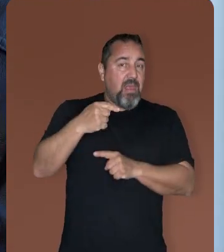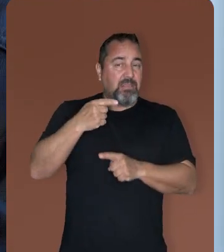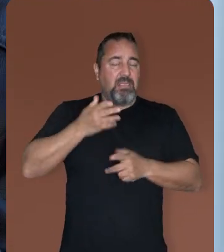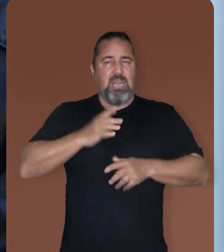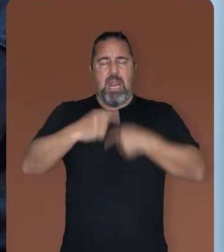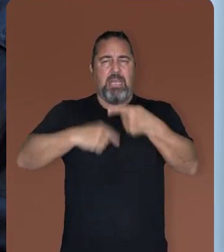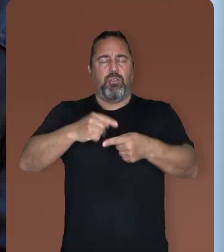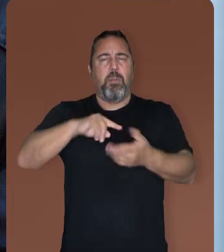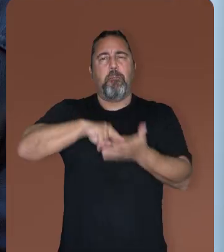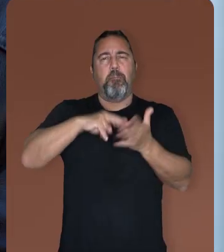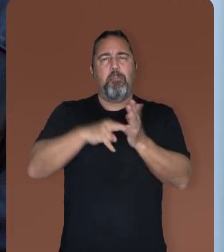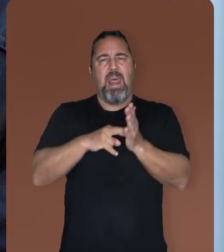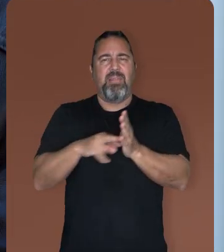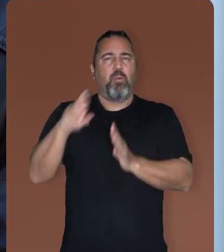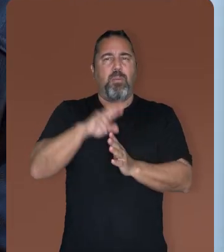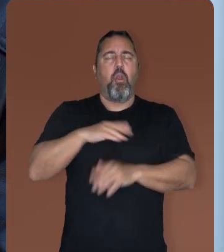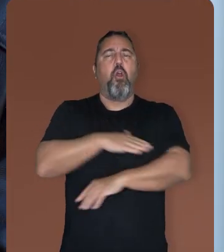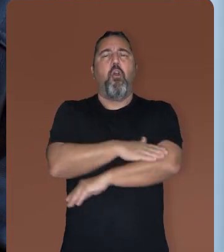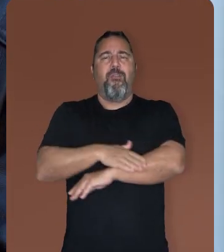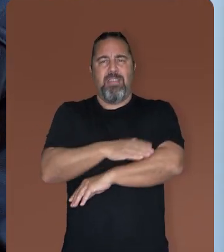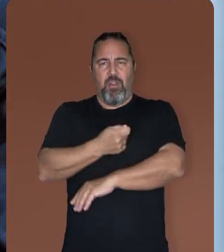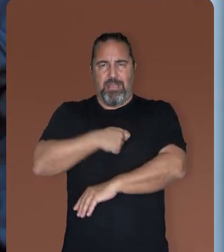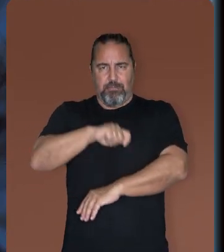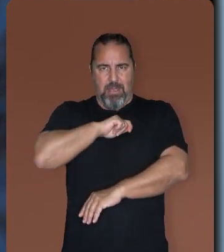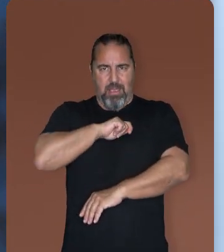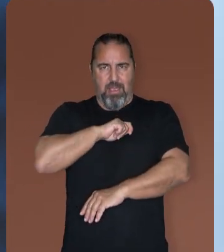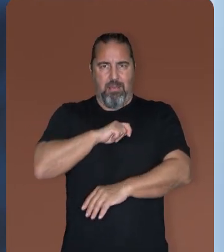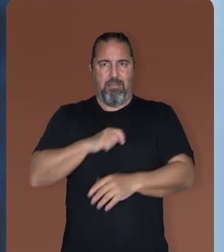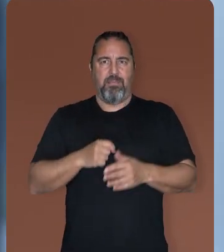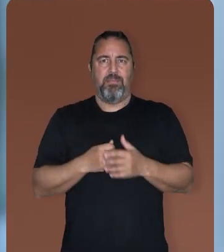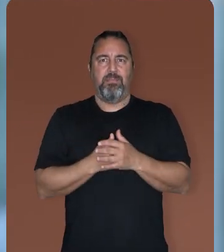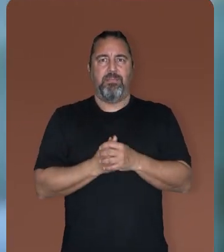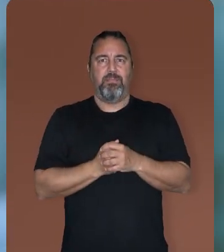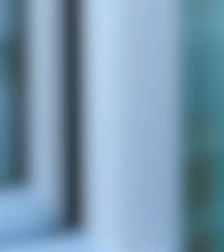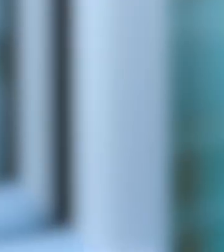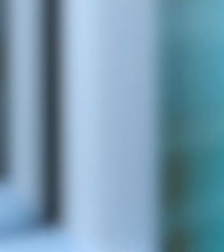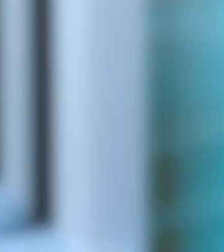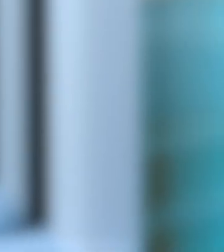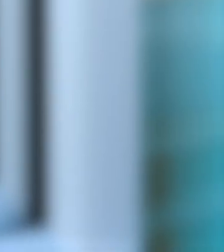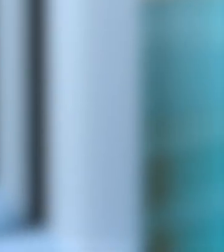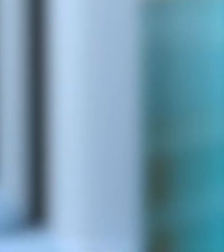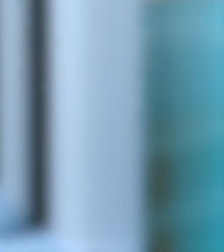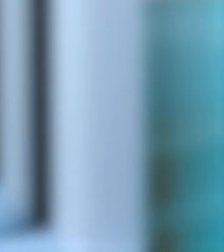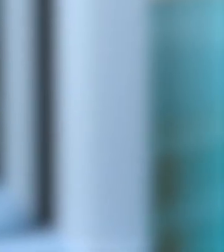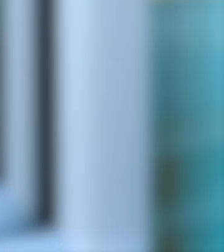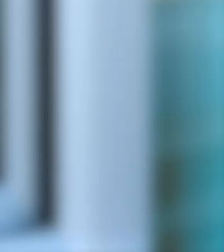pola Unión Europea, Next Generation, Plan de Recuperación, Goberno de España.